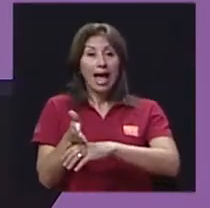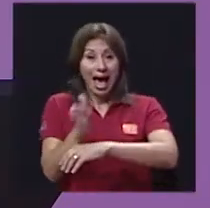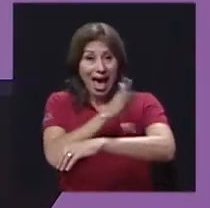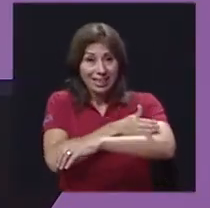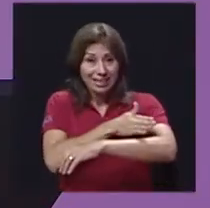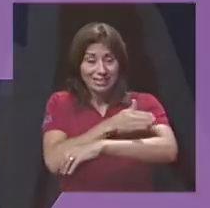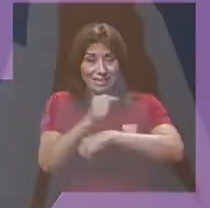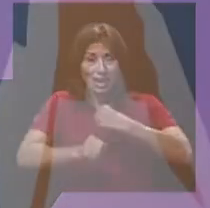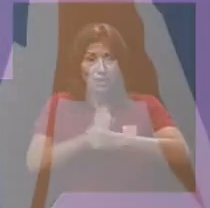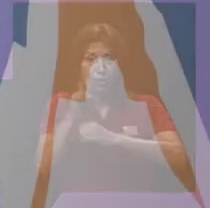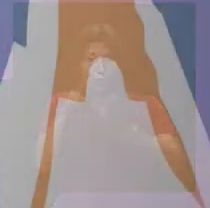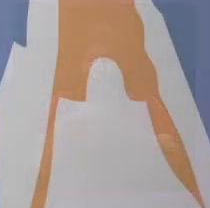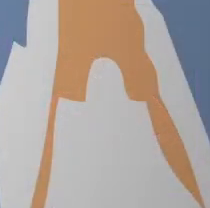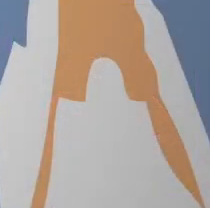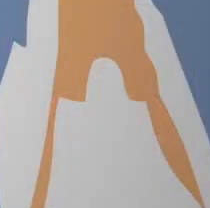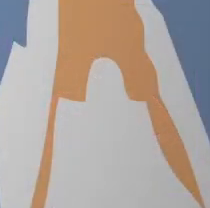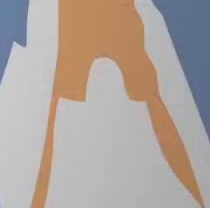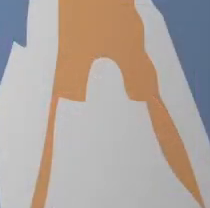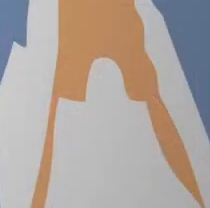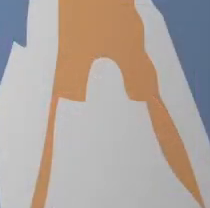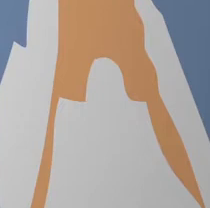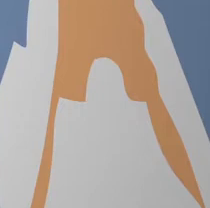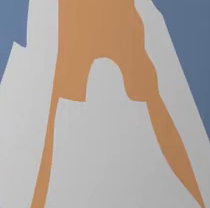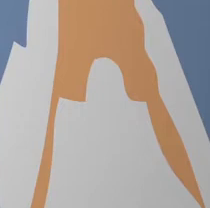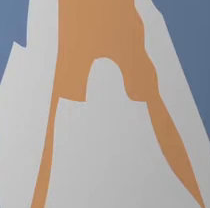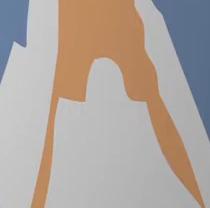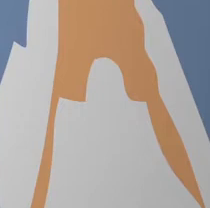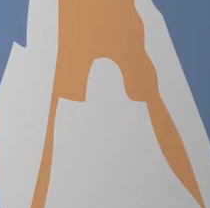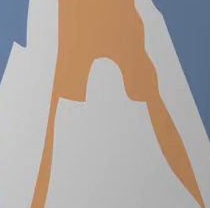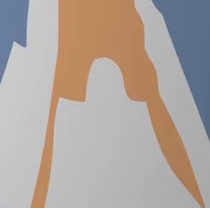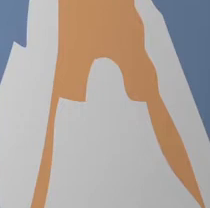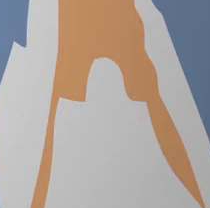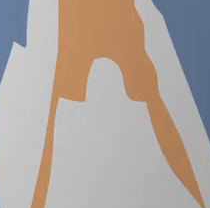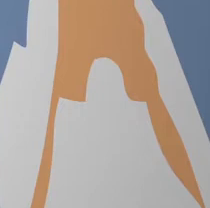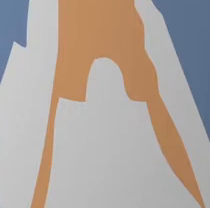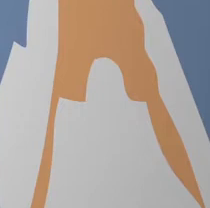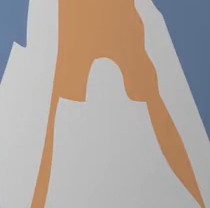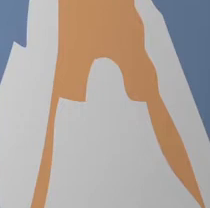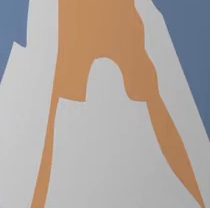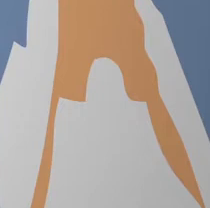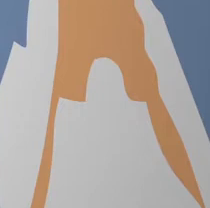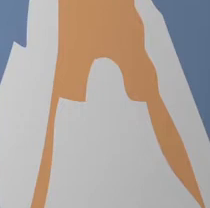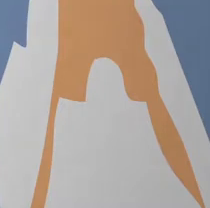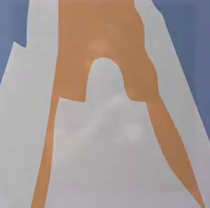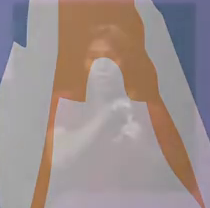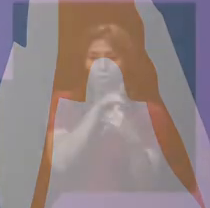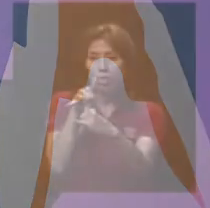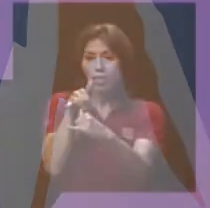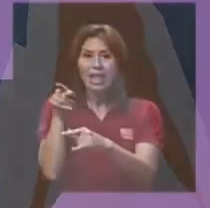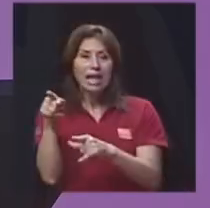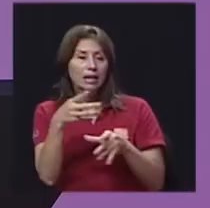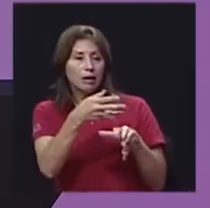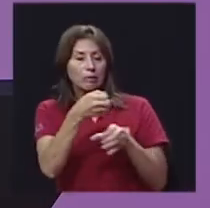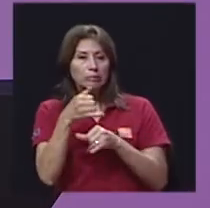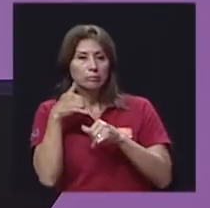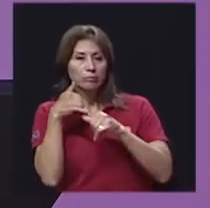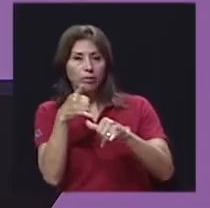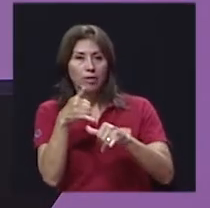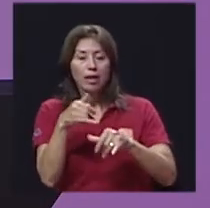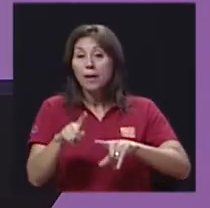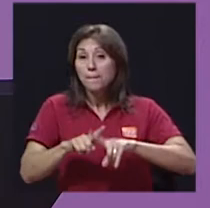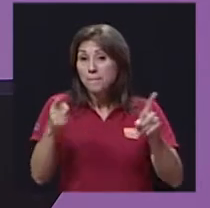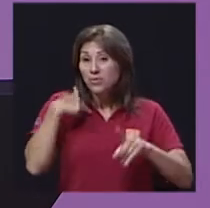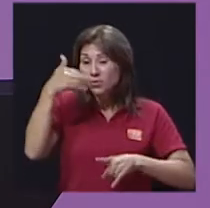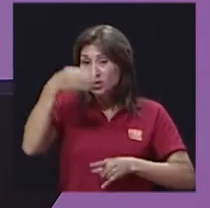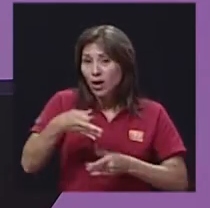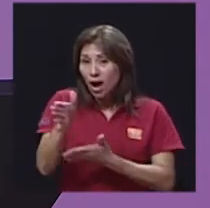nosotros asumíamos la defensa no solo de la parte actora, sino también de la parte demandada. Sin embargo, efectivamente yo considero que hay casos